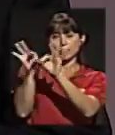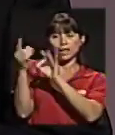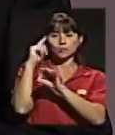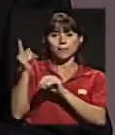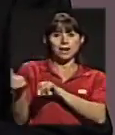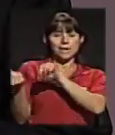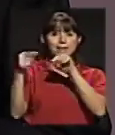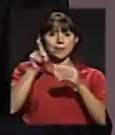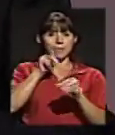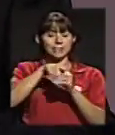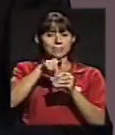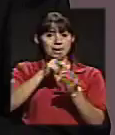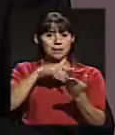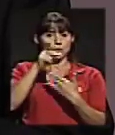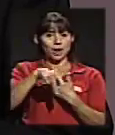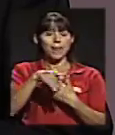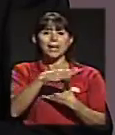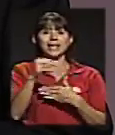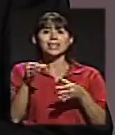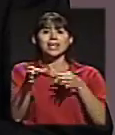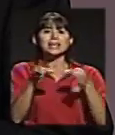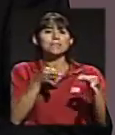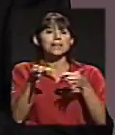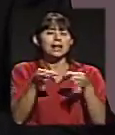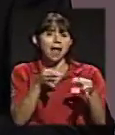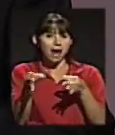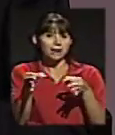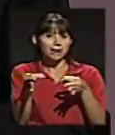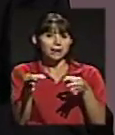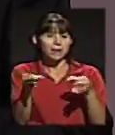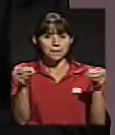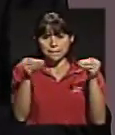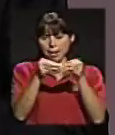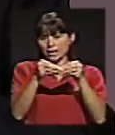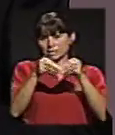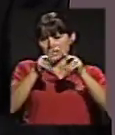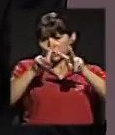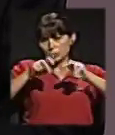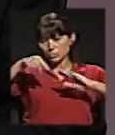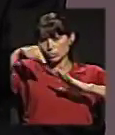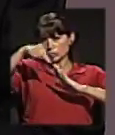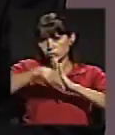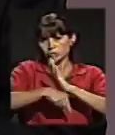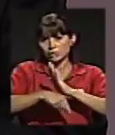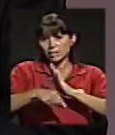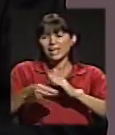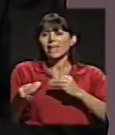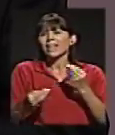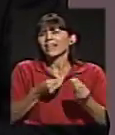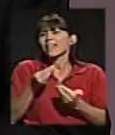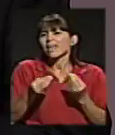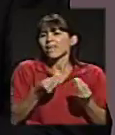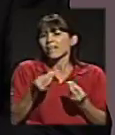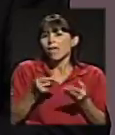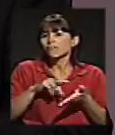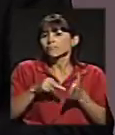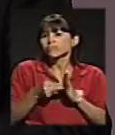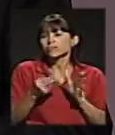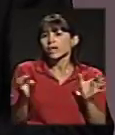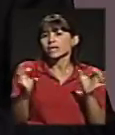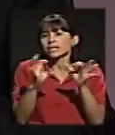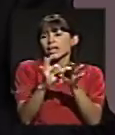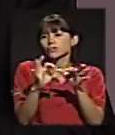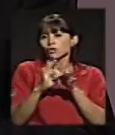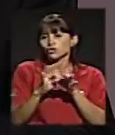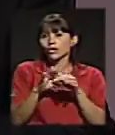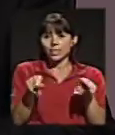el programa y explicar con amplitud en qué consistieron esos nexos. En el entendido